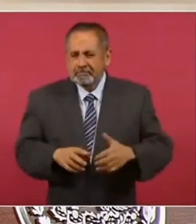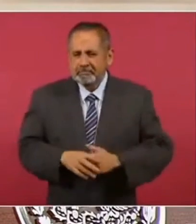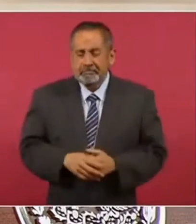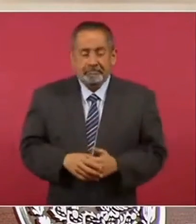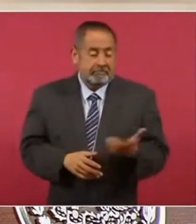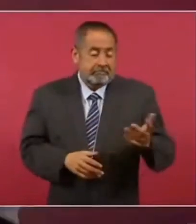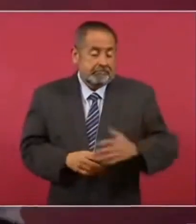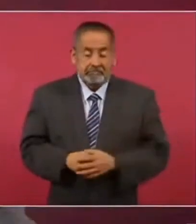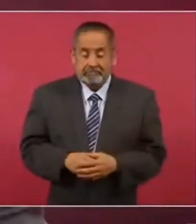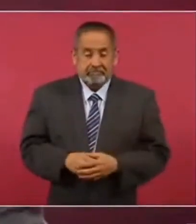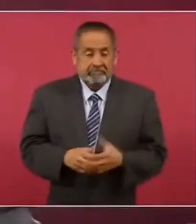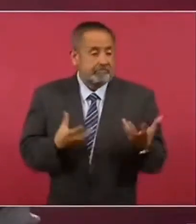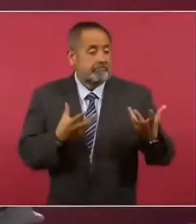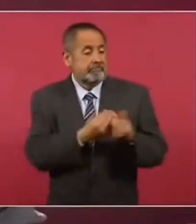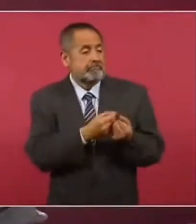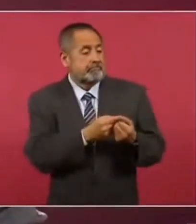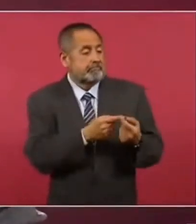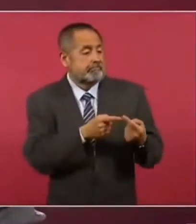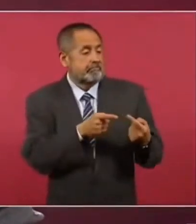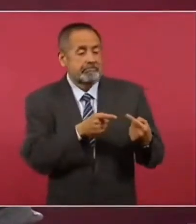se volvió conservador